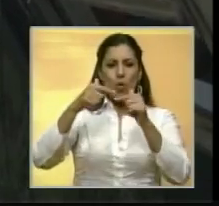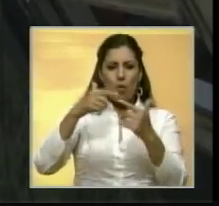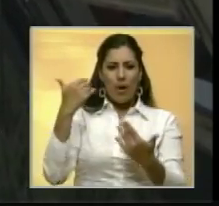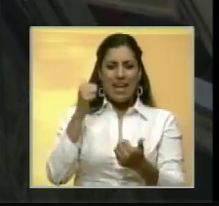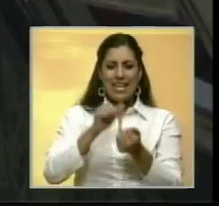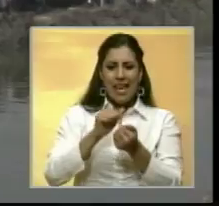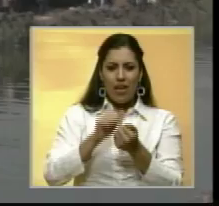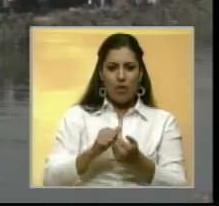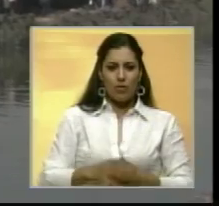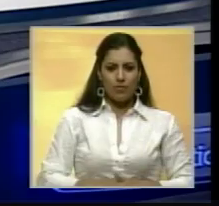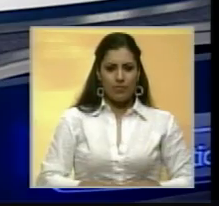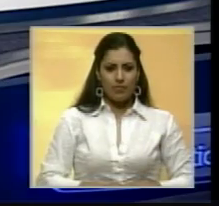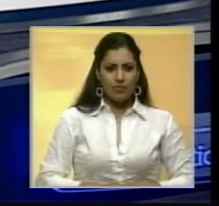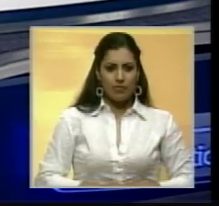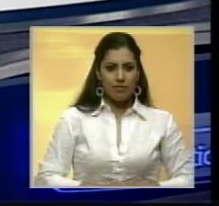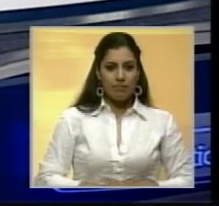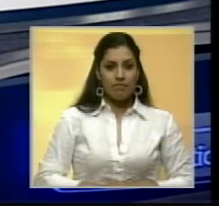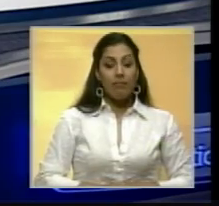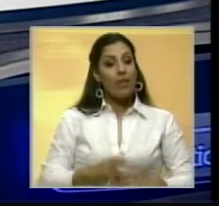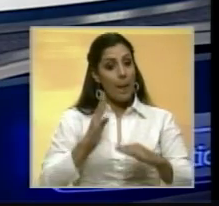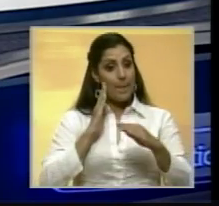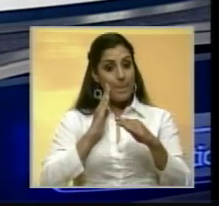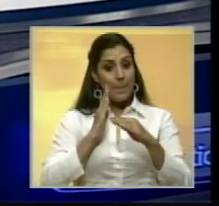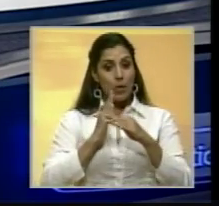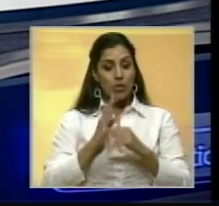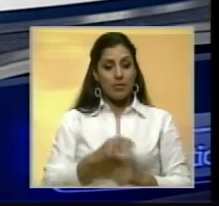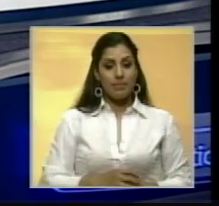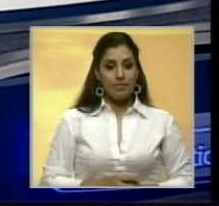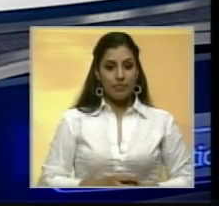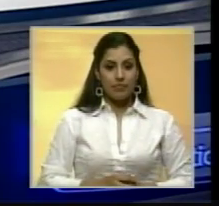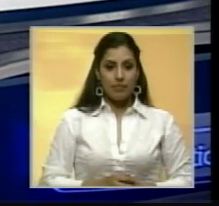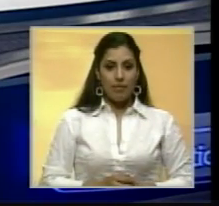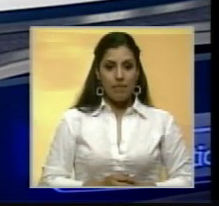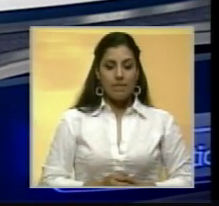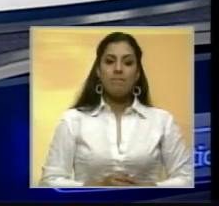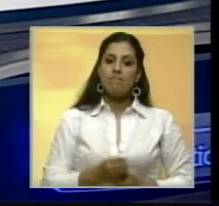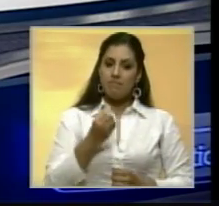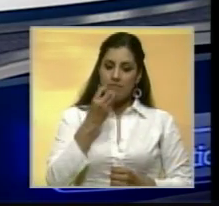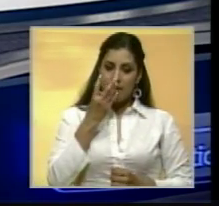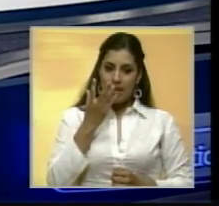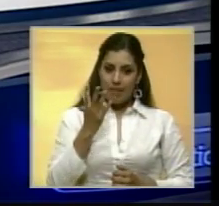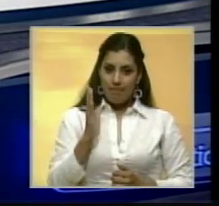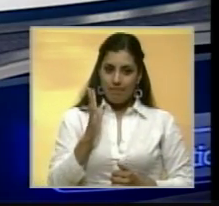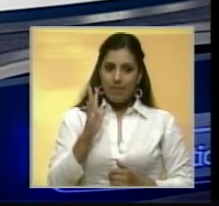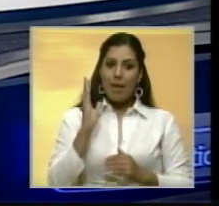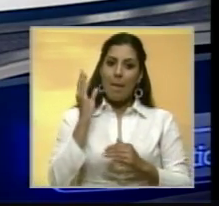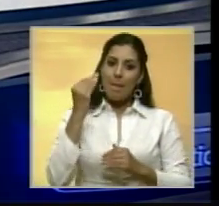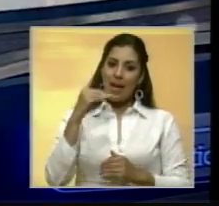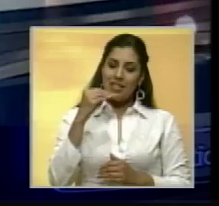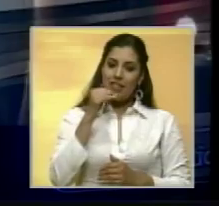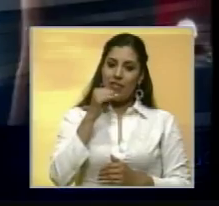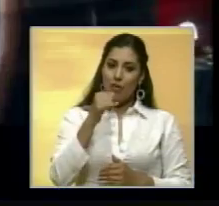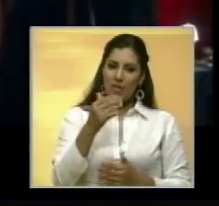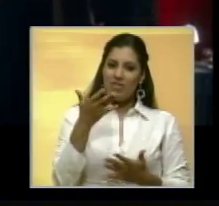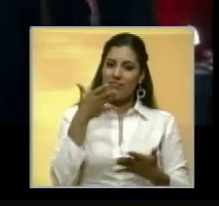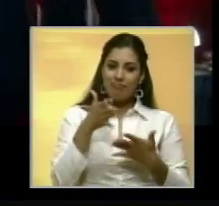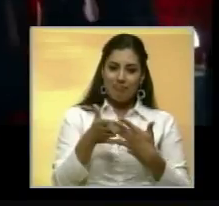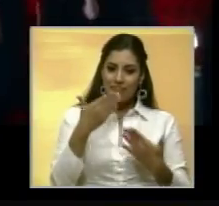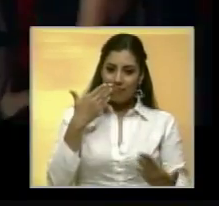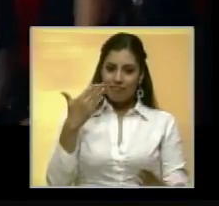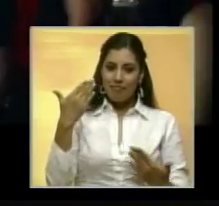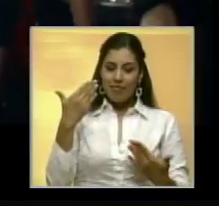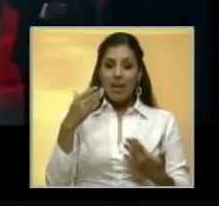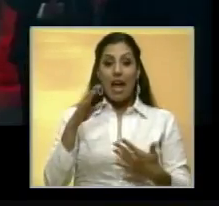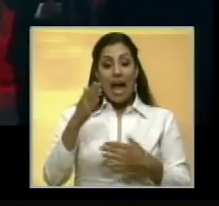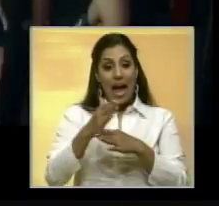de hierro. Es momento de hacer una breve pausa. Bien, ya venimos con más